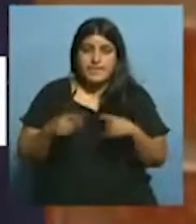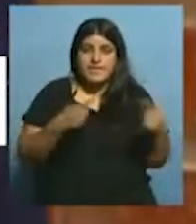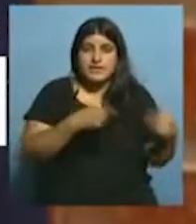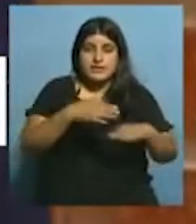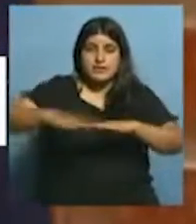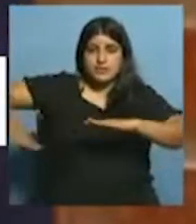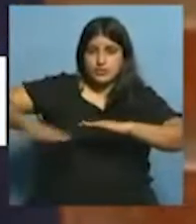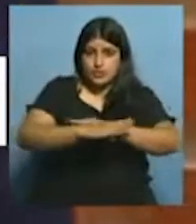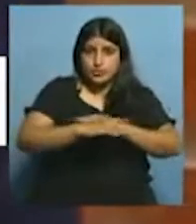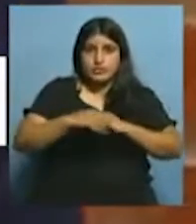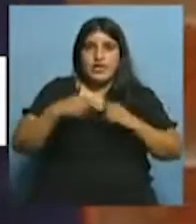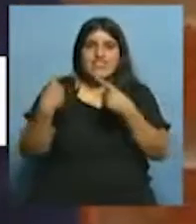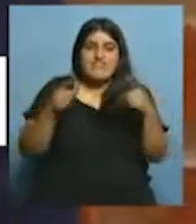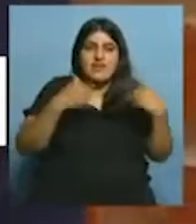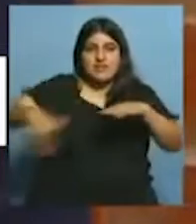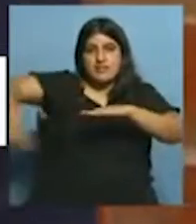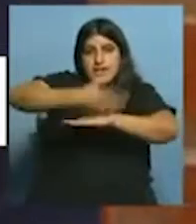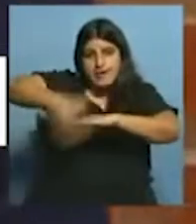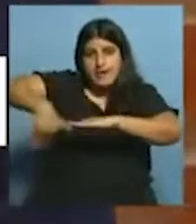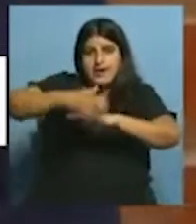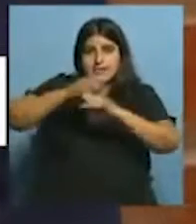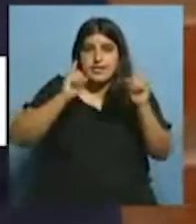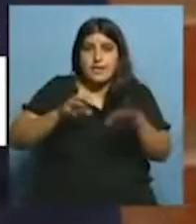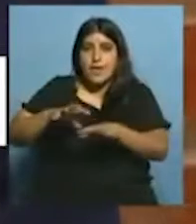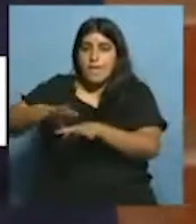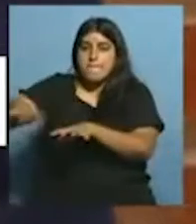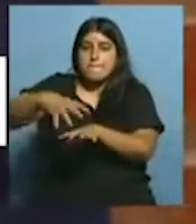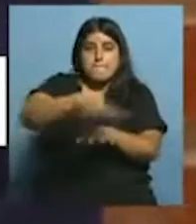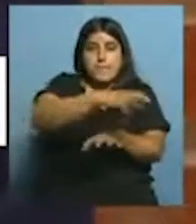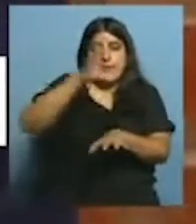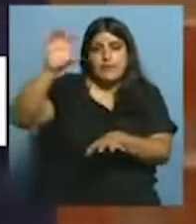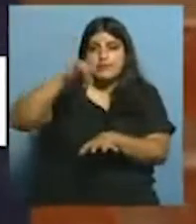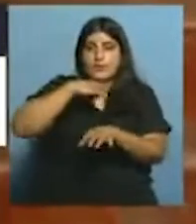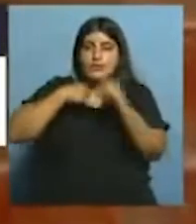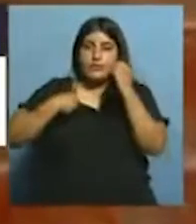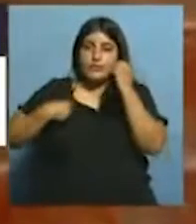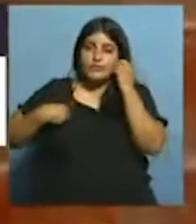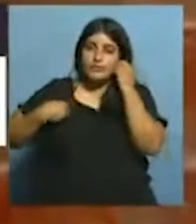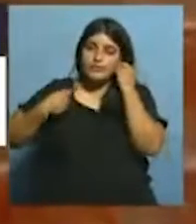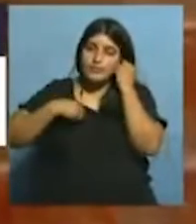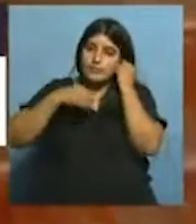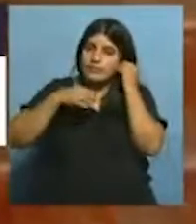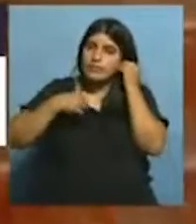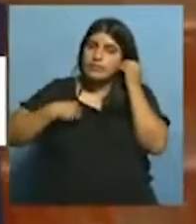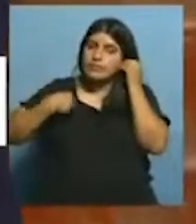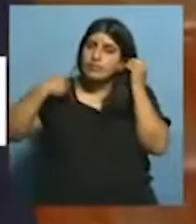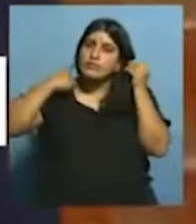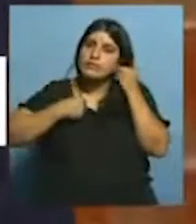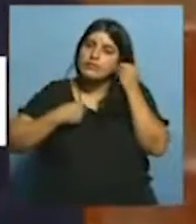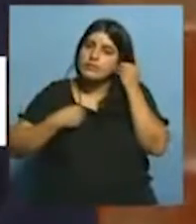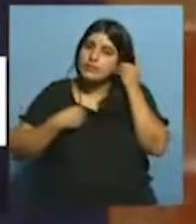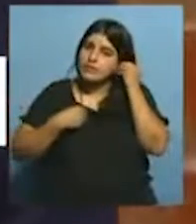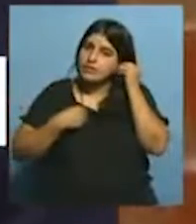las diferentes calles de cada uno de los pueblos y ciudades de la provincia. Por ejemplo, en Humahuaca siguen buscando a